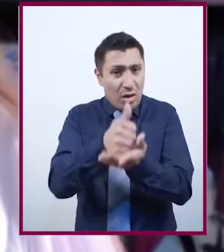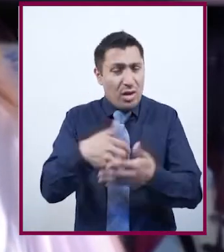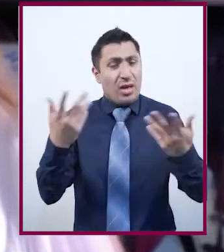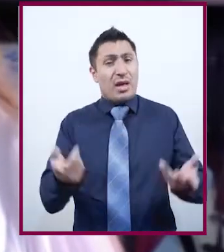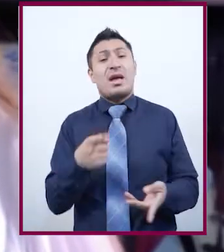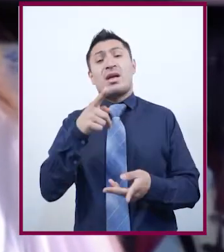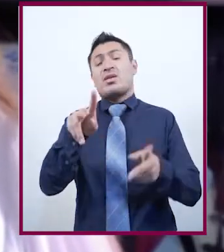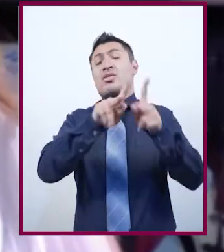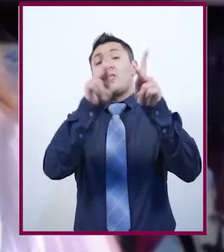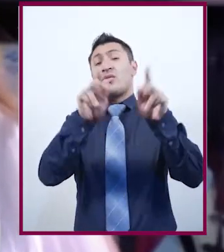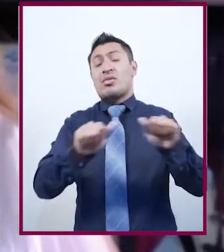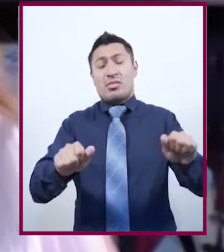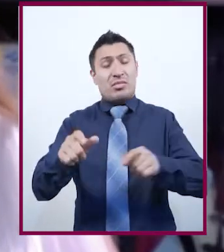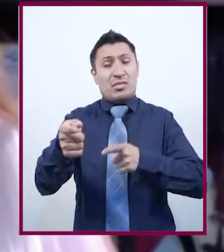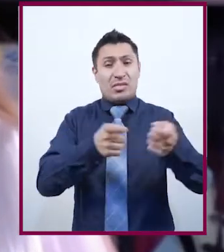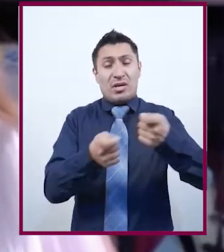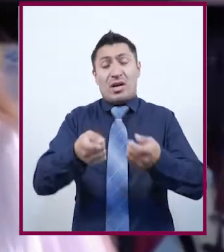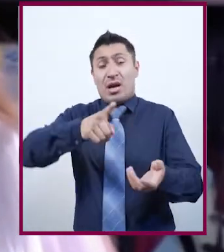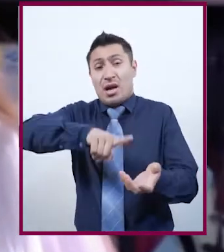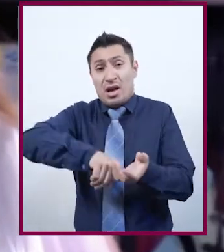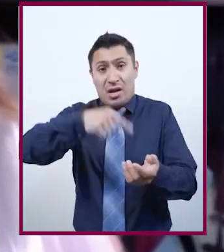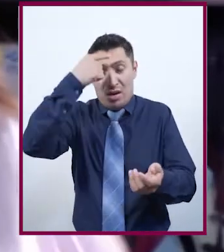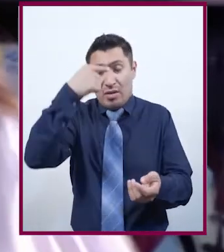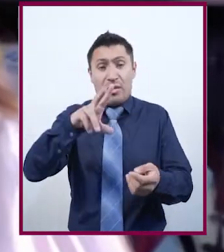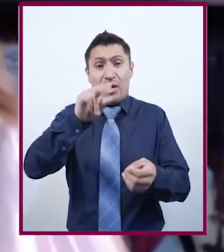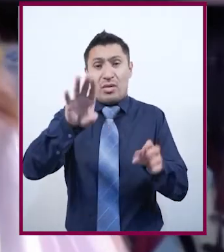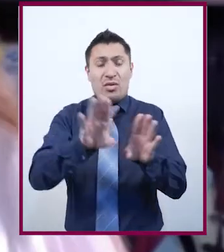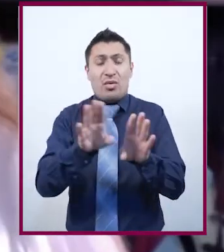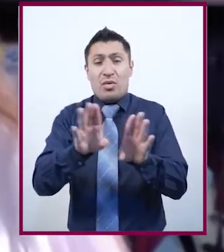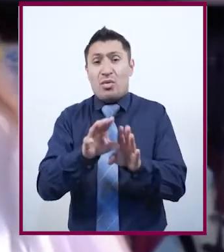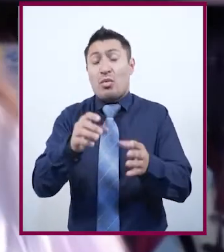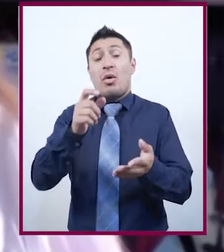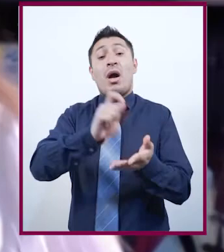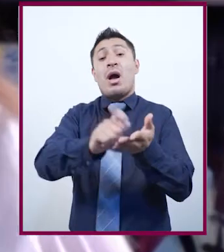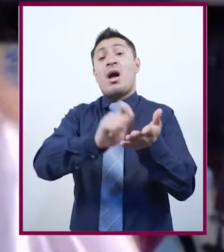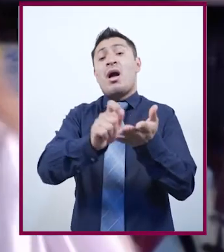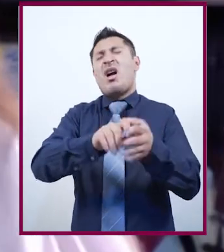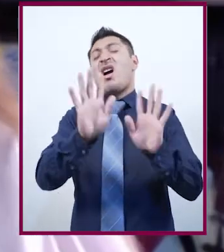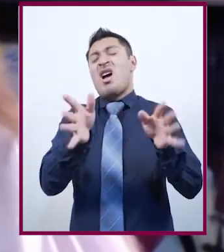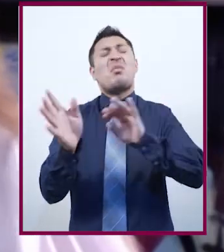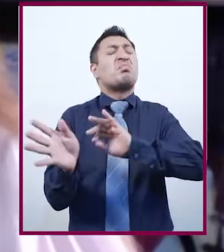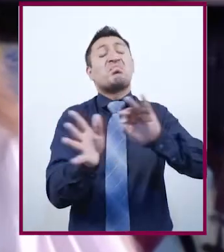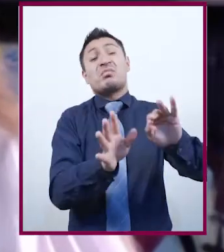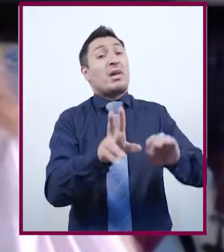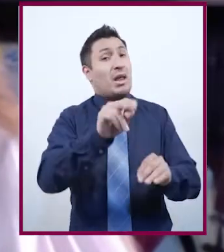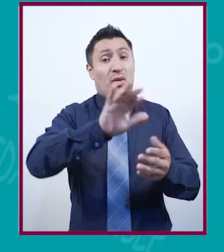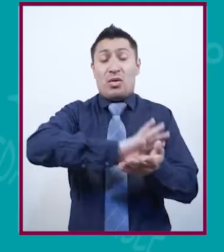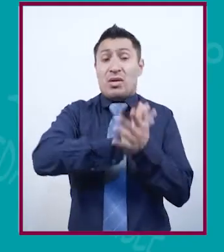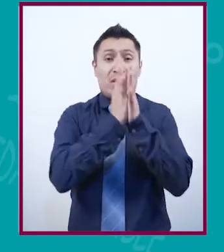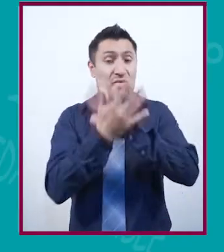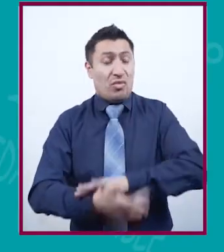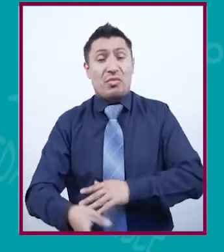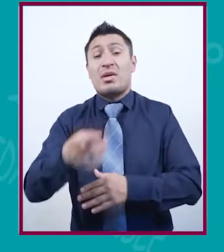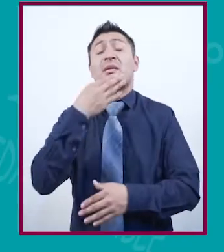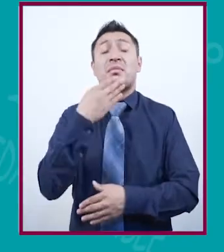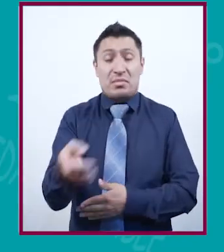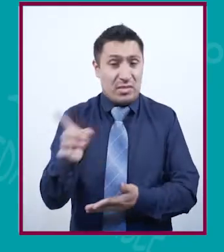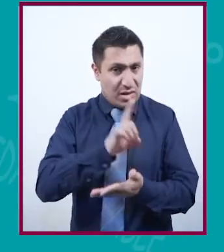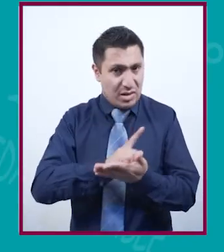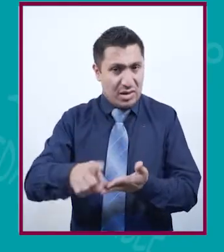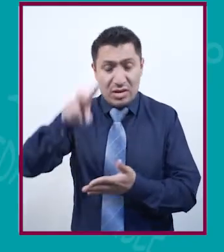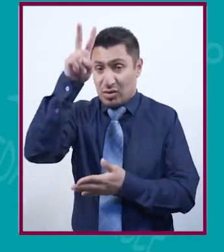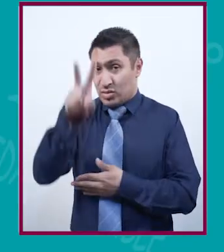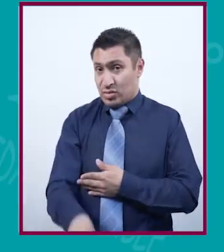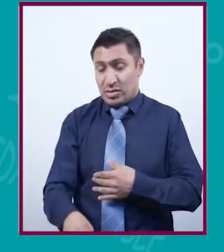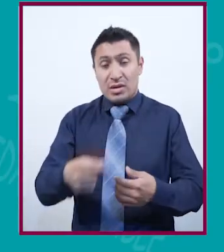legislación interna para que no solamente se quede en un papel, sino se materialice en favor de los niños, niñas y adolescentes. ¿Cómo fue